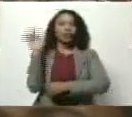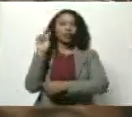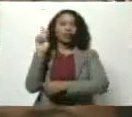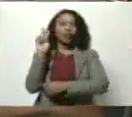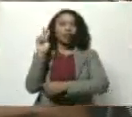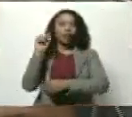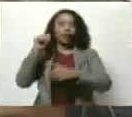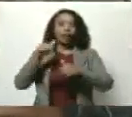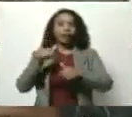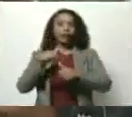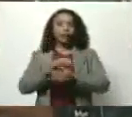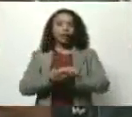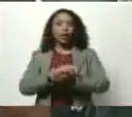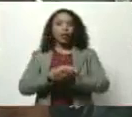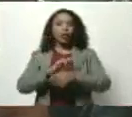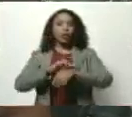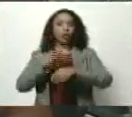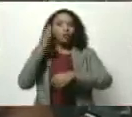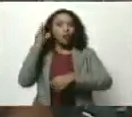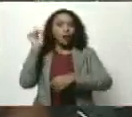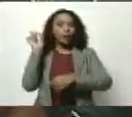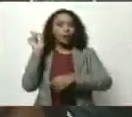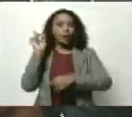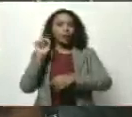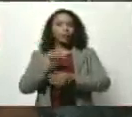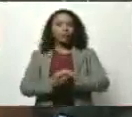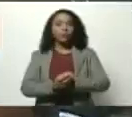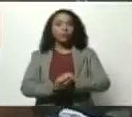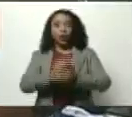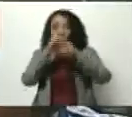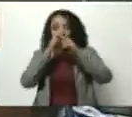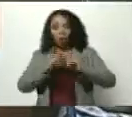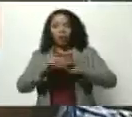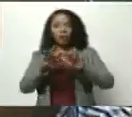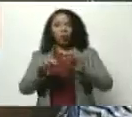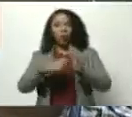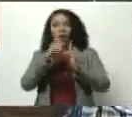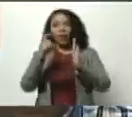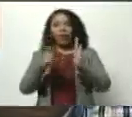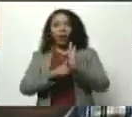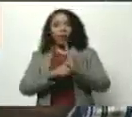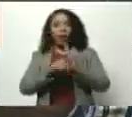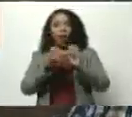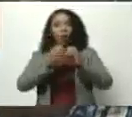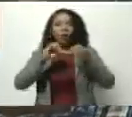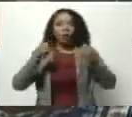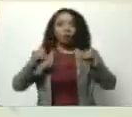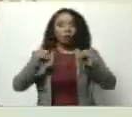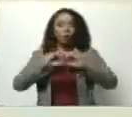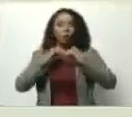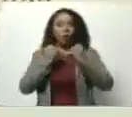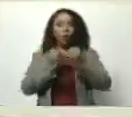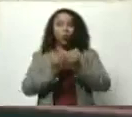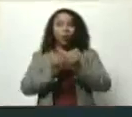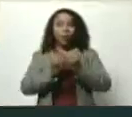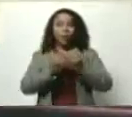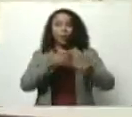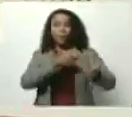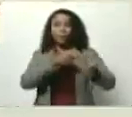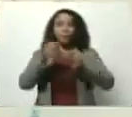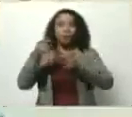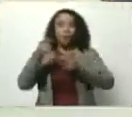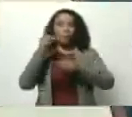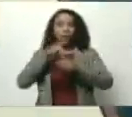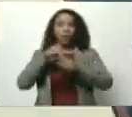doctora según el título de doctorado 'honoris causa' el secretario general de la organización de países exportadores de petróleo excelentísimo